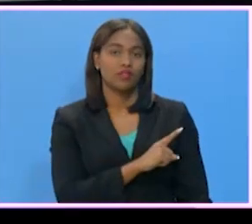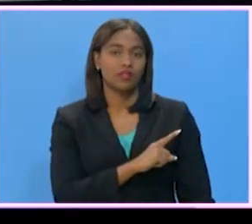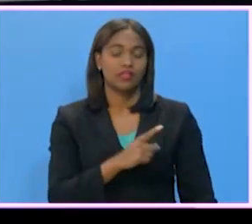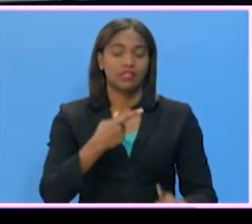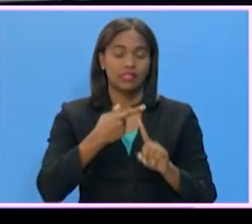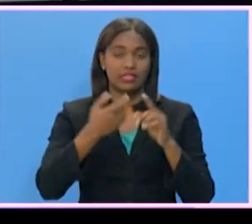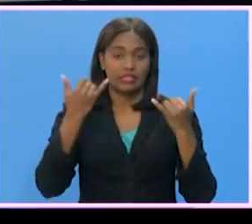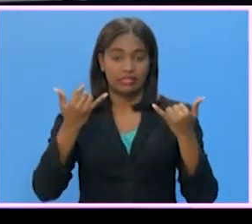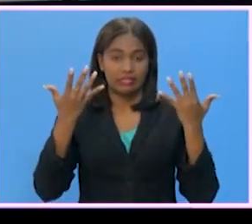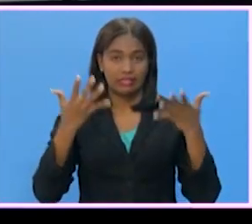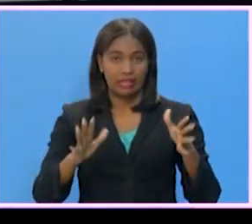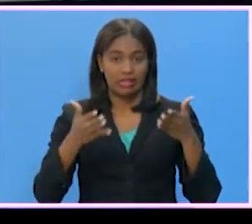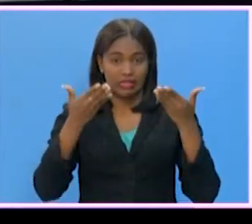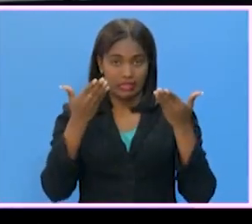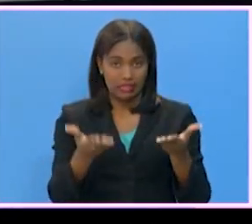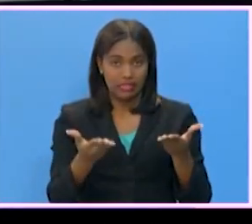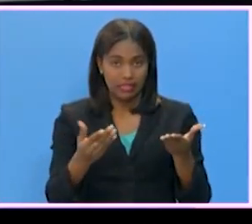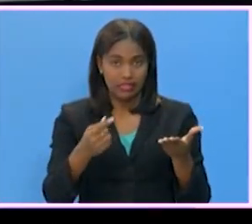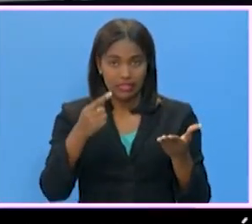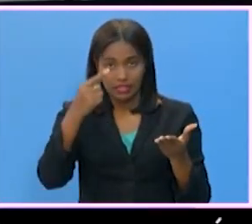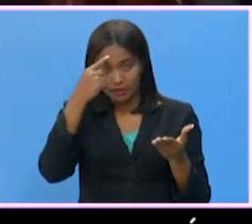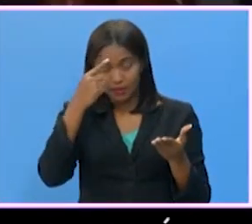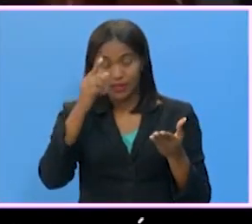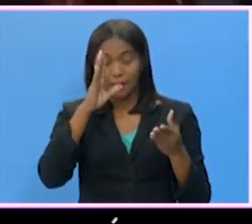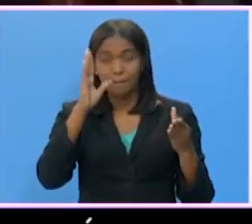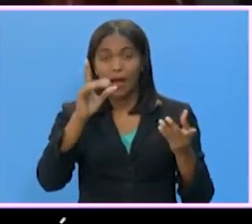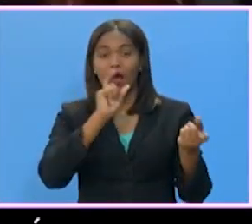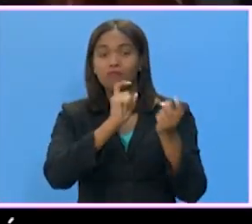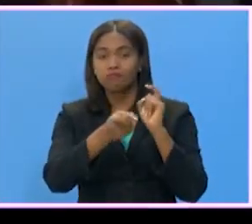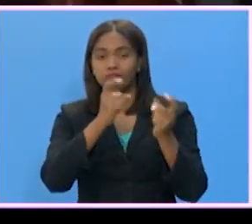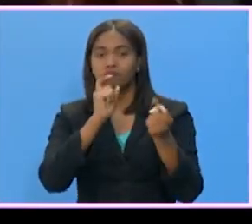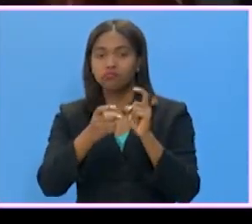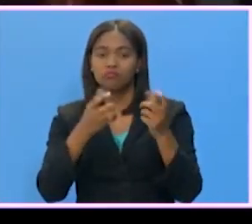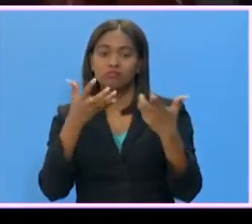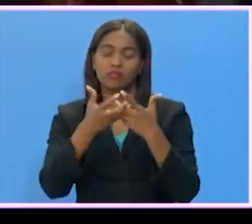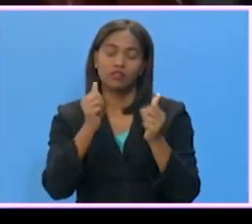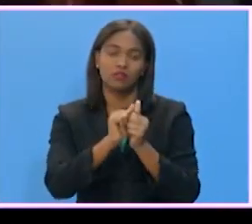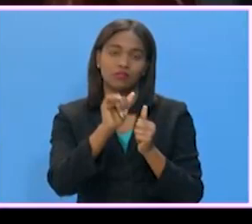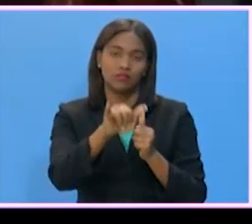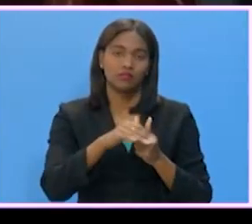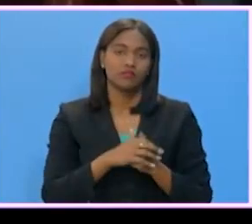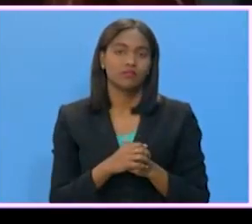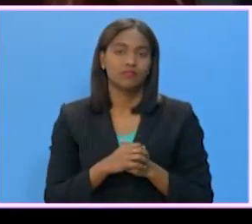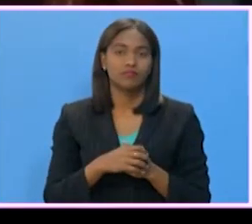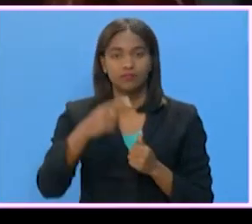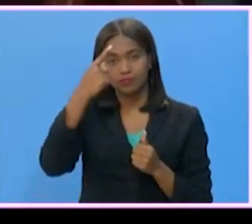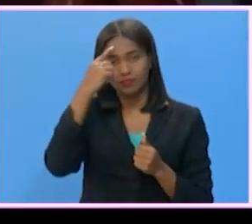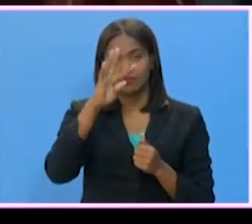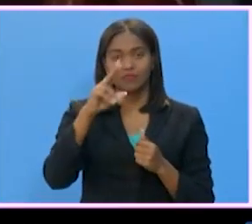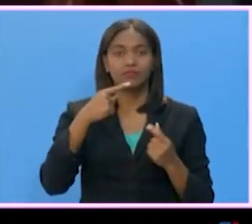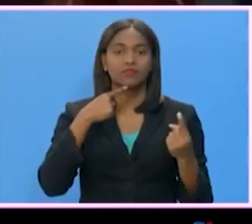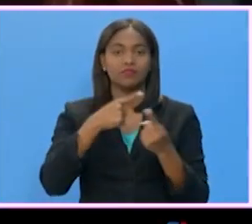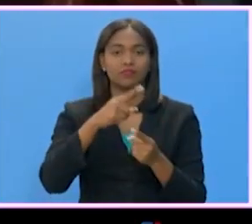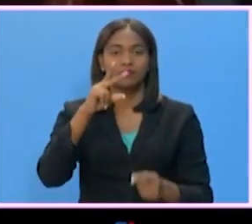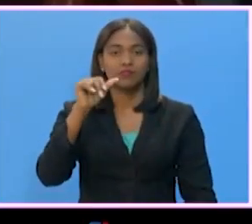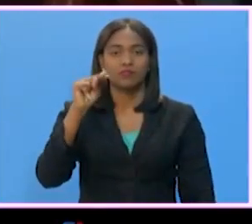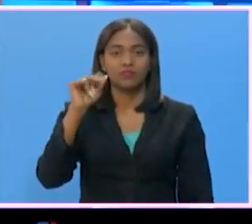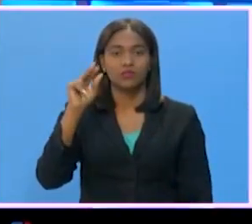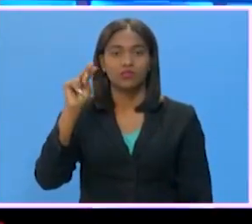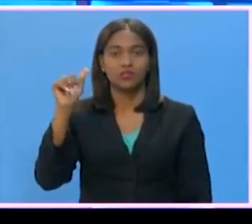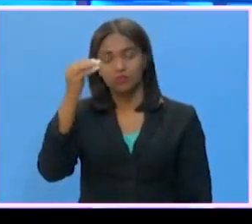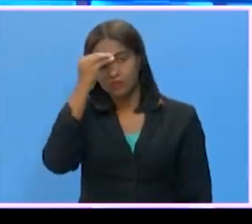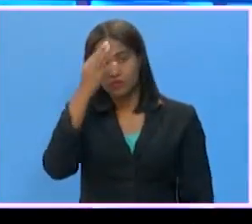ya enfrenta señalamientos que presagian que se le harán modificaciones a lo aprobado. Para 4RD Noticias, Ramón Santana